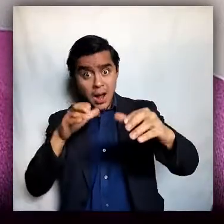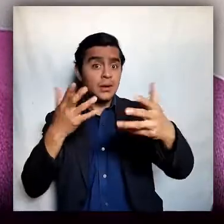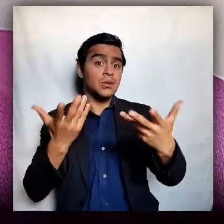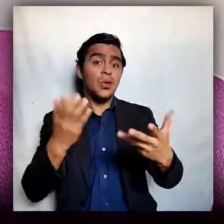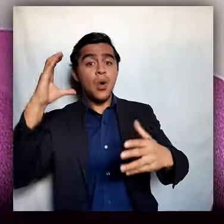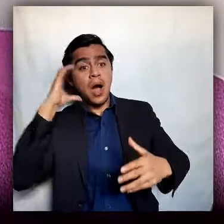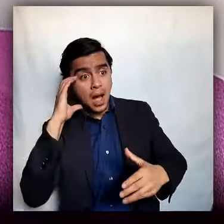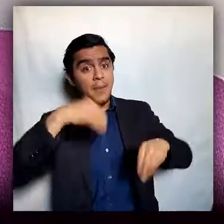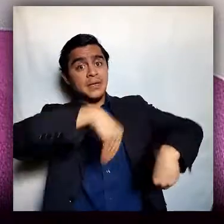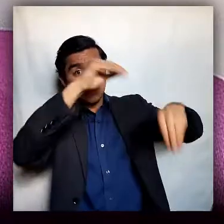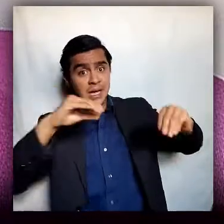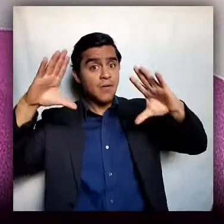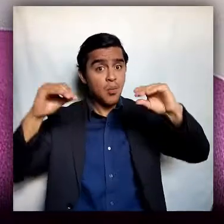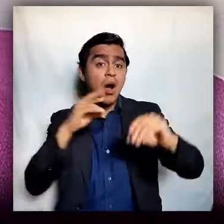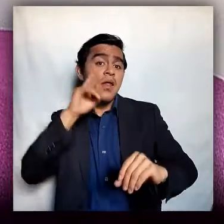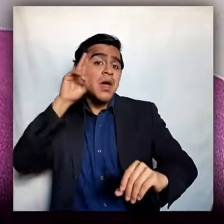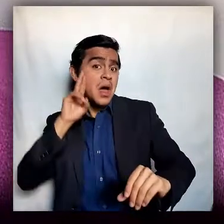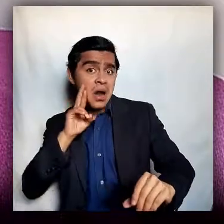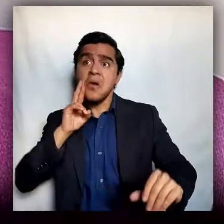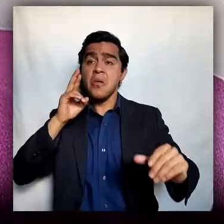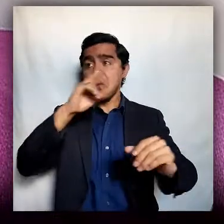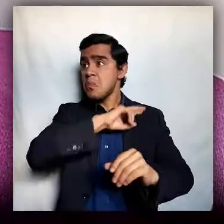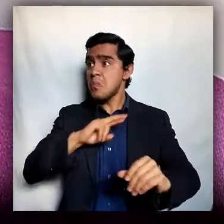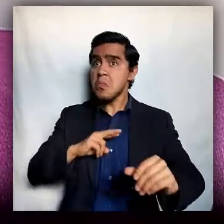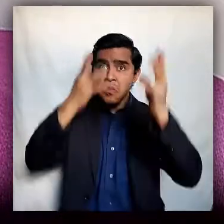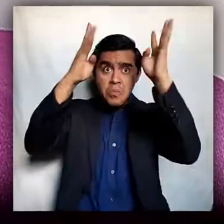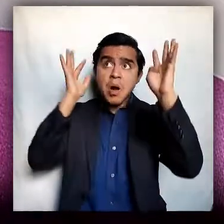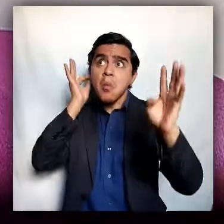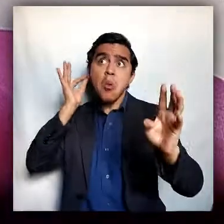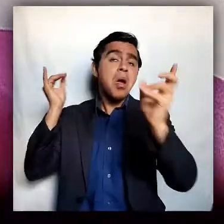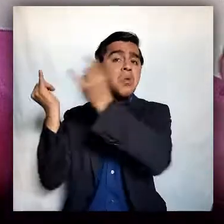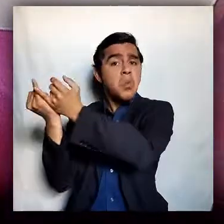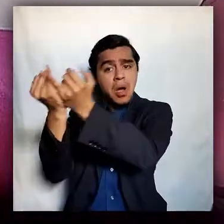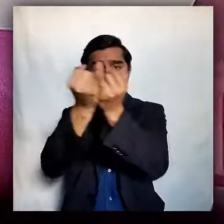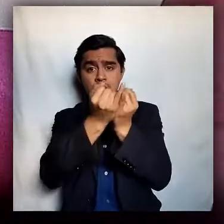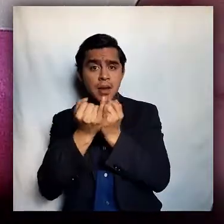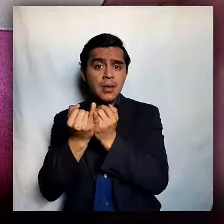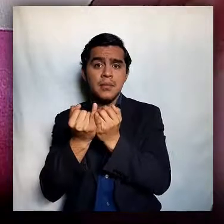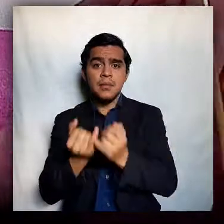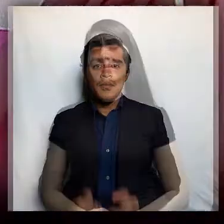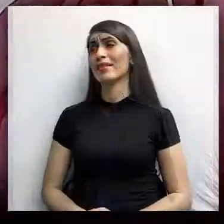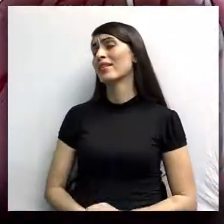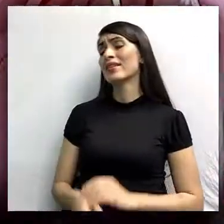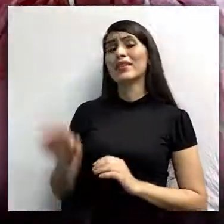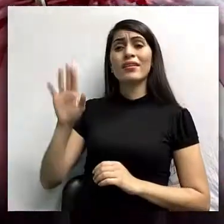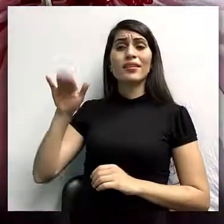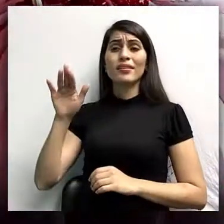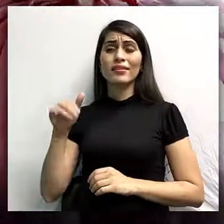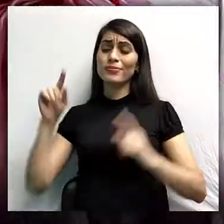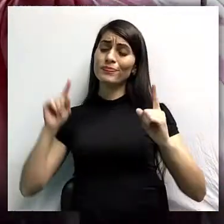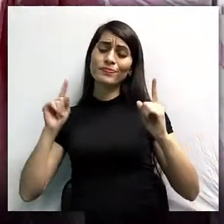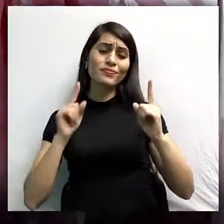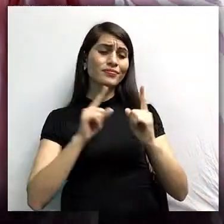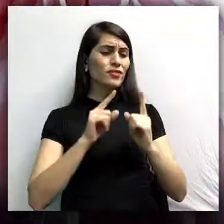cama, sábanas y almohadas rosas, como todas las reinas. ¡Ah! ¿Por qué tan seria,